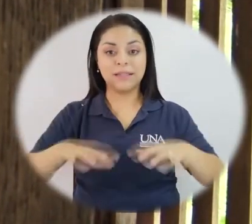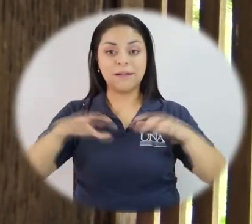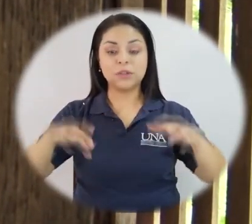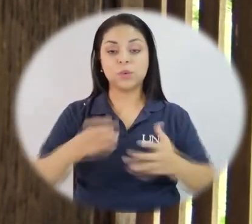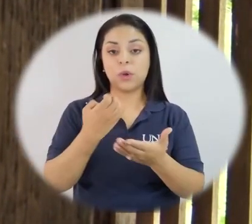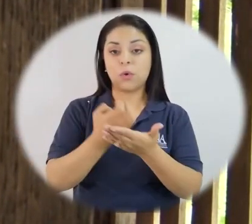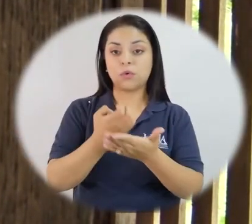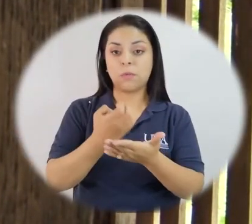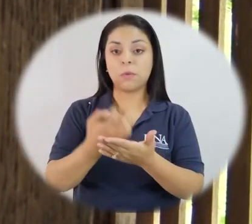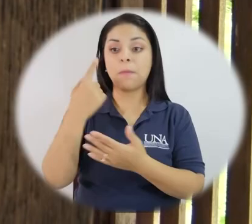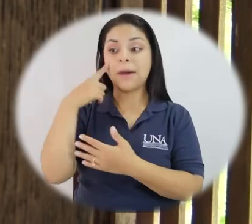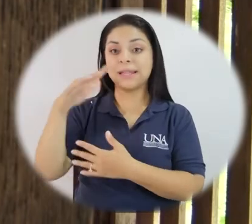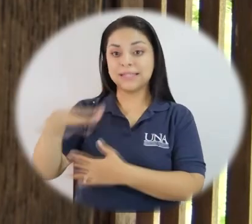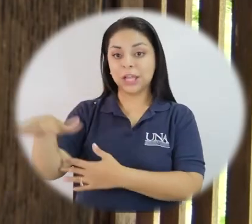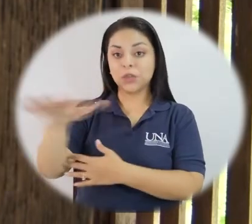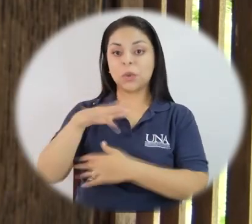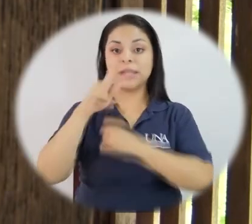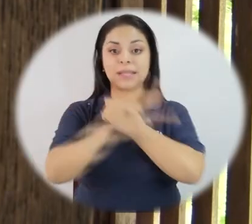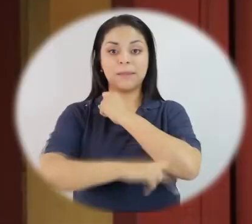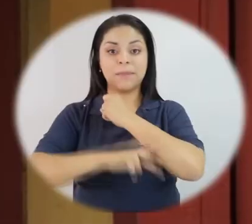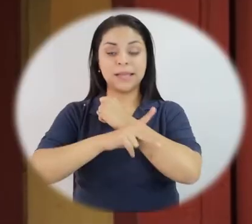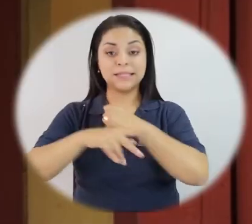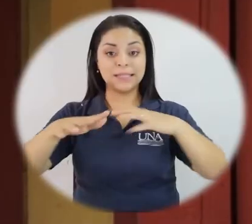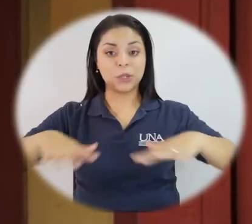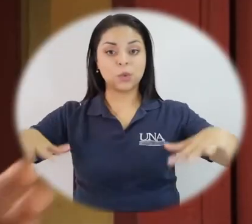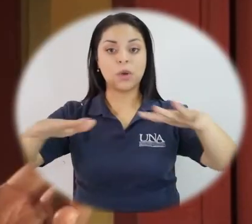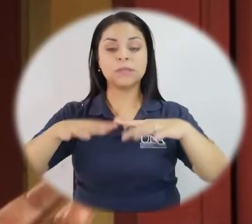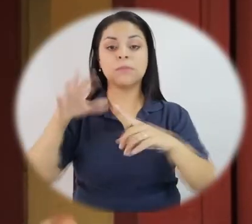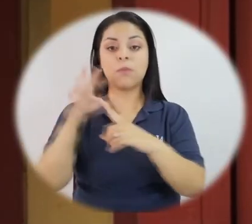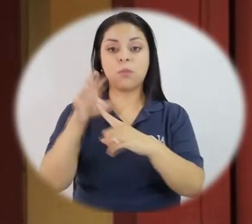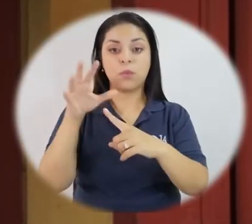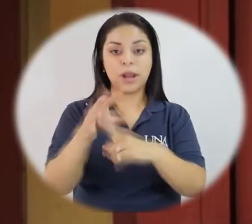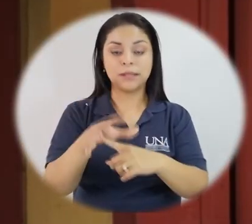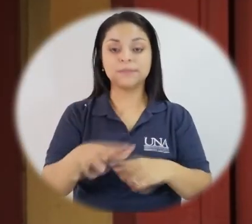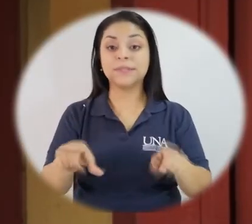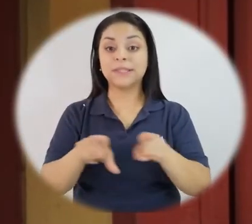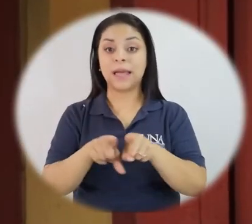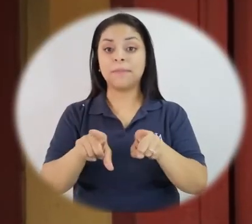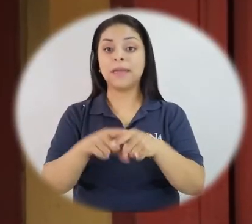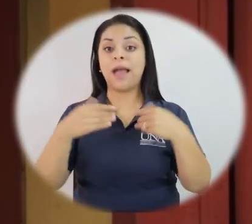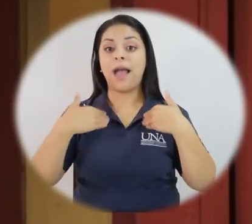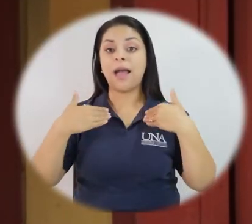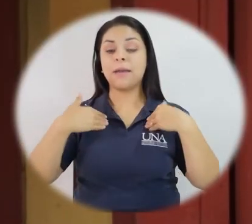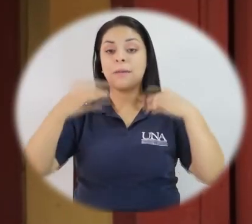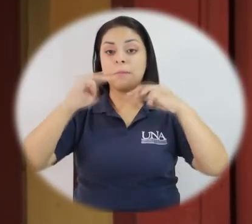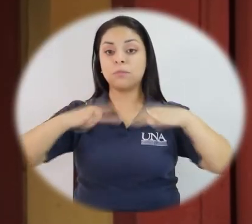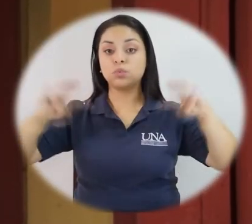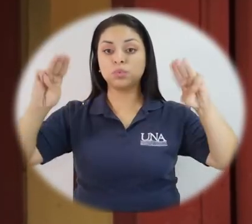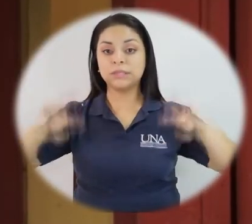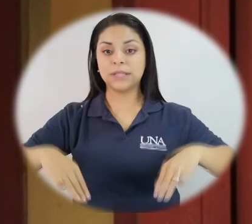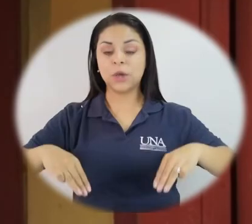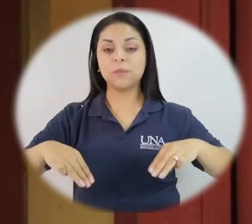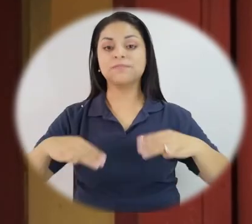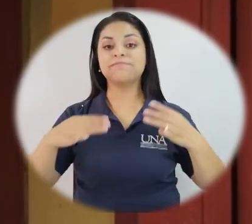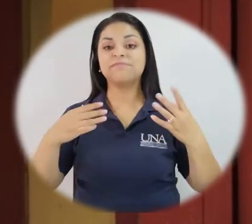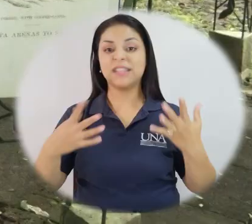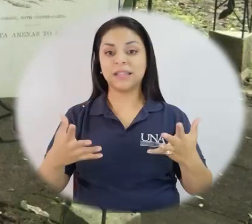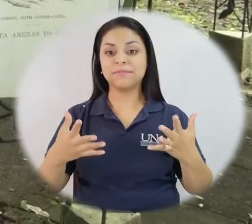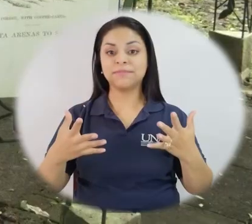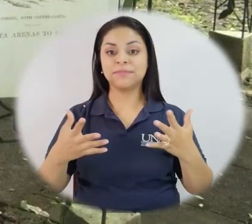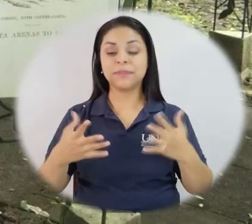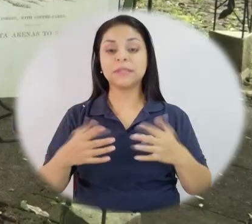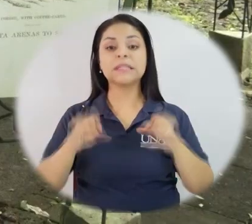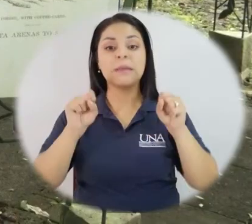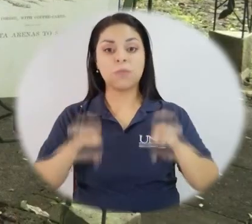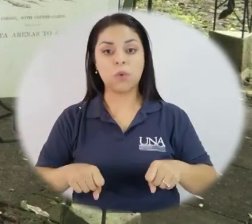sectores de este país, sectores populares. También tenemos un museo en donde no solamente se viene a ver, sino que se puede tocar,